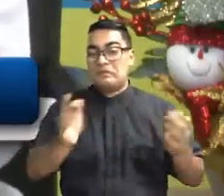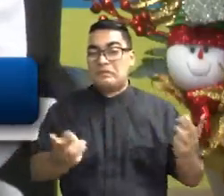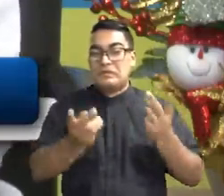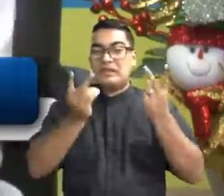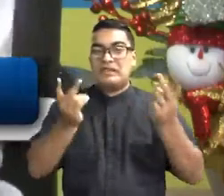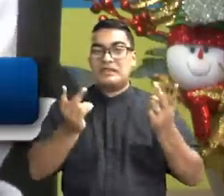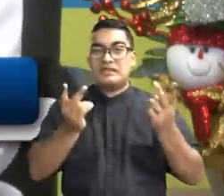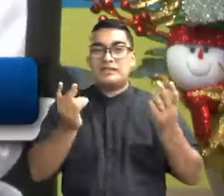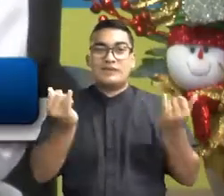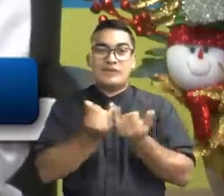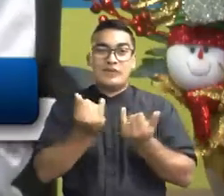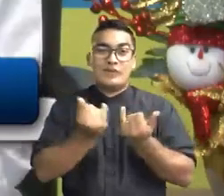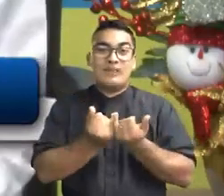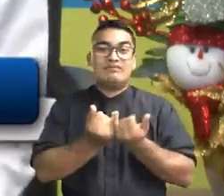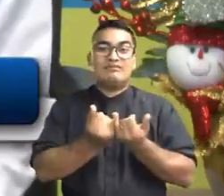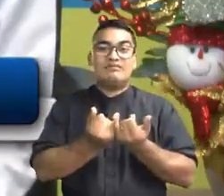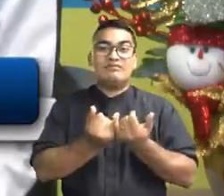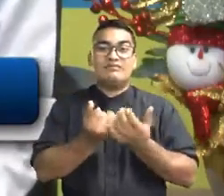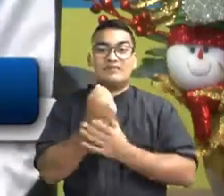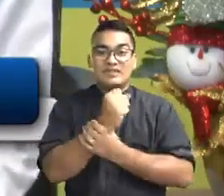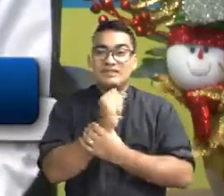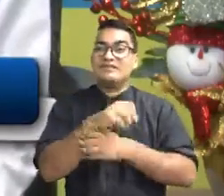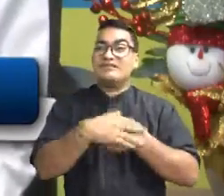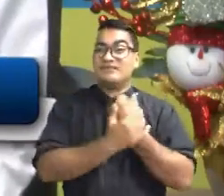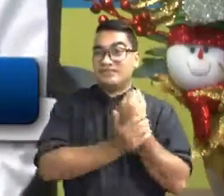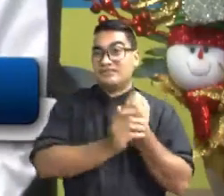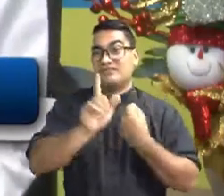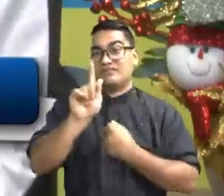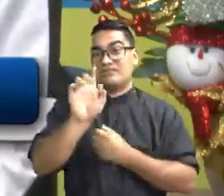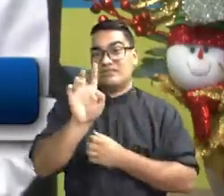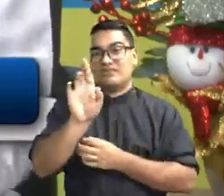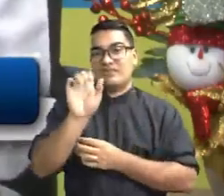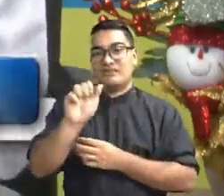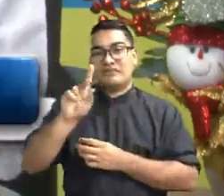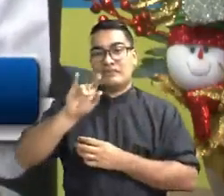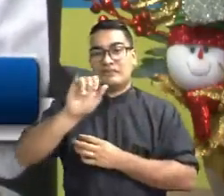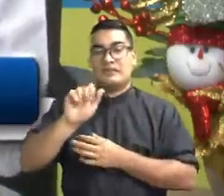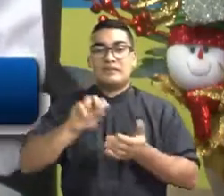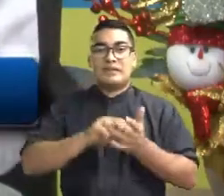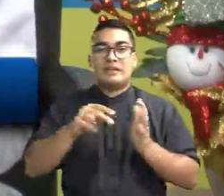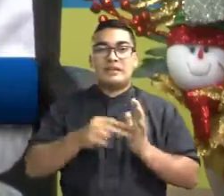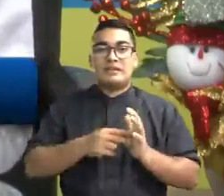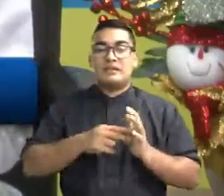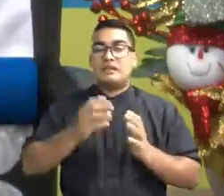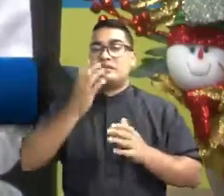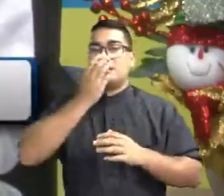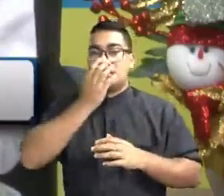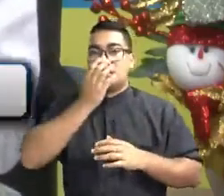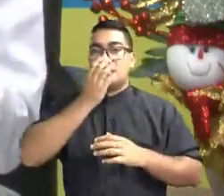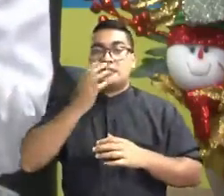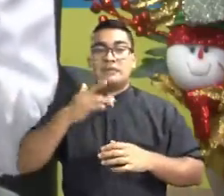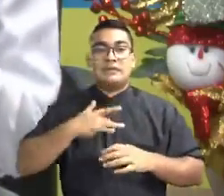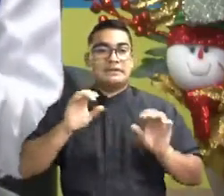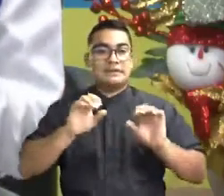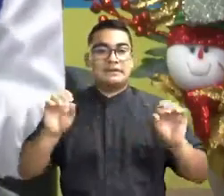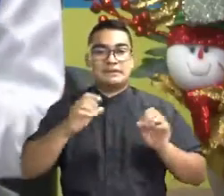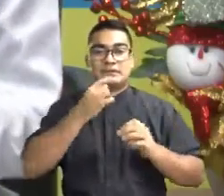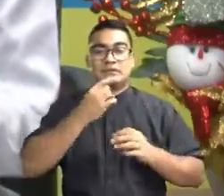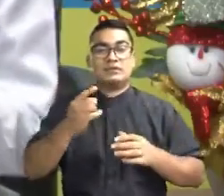con una adecuada terapia. Y si ya el paciente no es dependiente de oxígeno y que sea un paciente bien cuidado, que esté con su